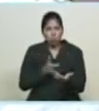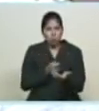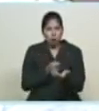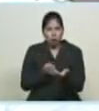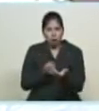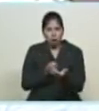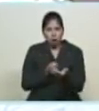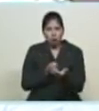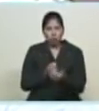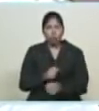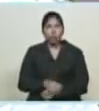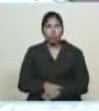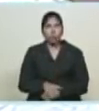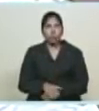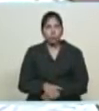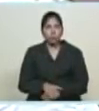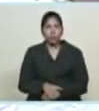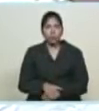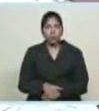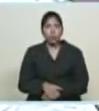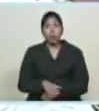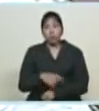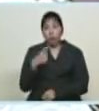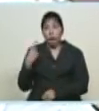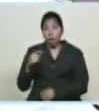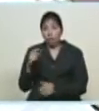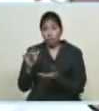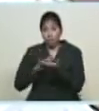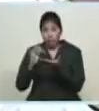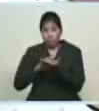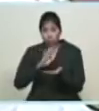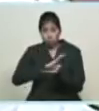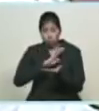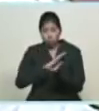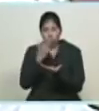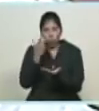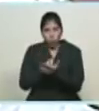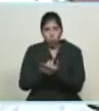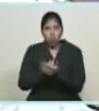la aplicación BQR en los teléfonos,